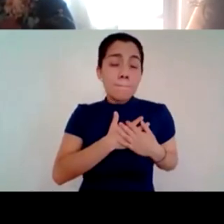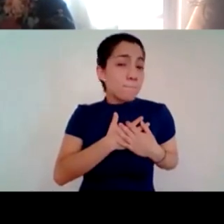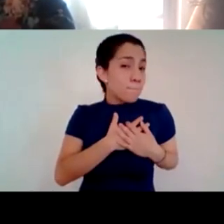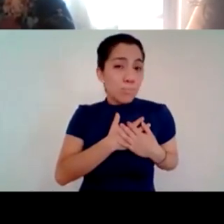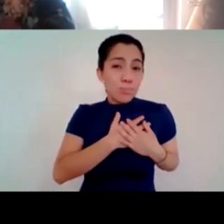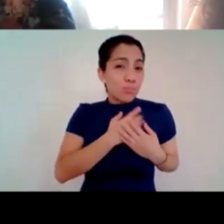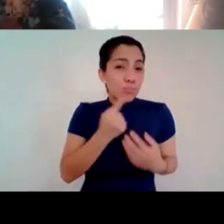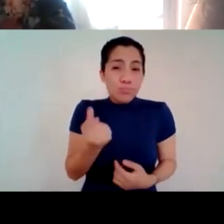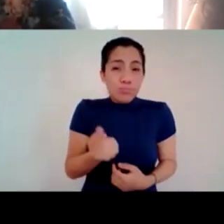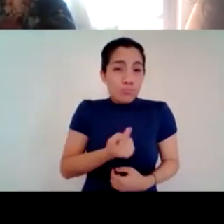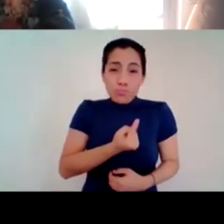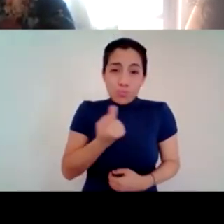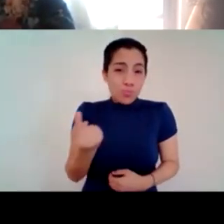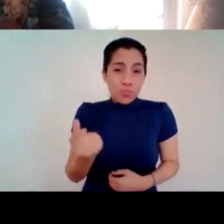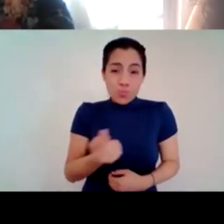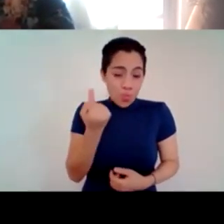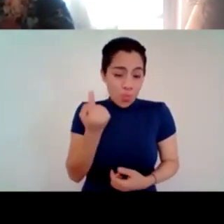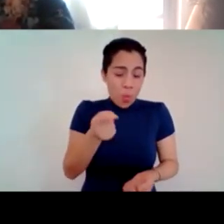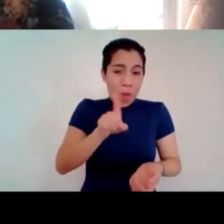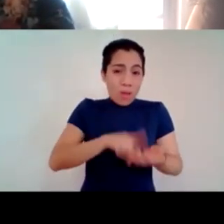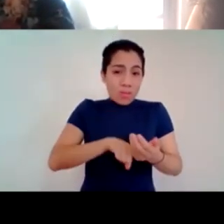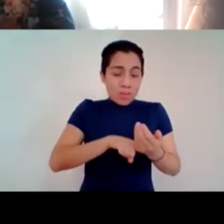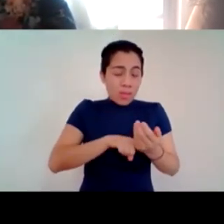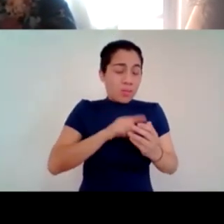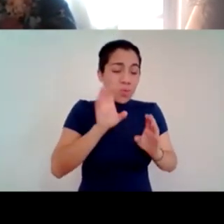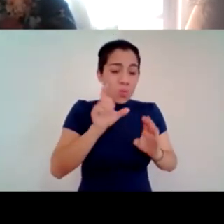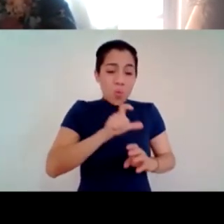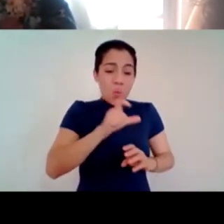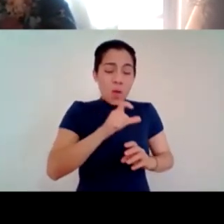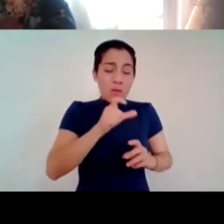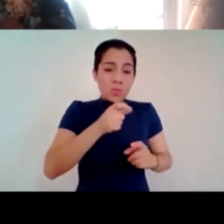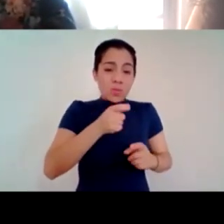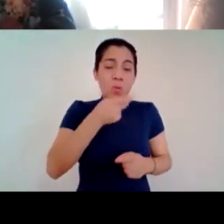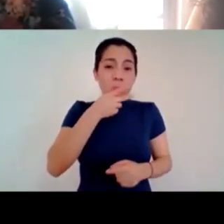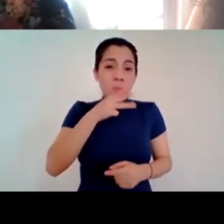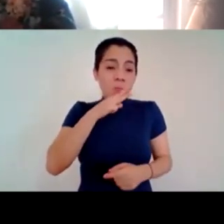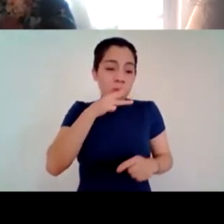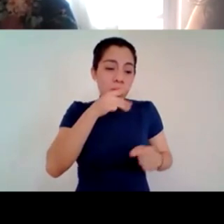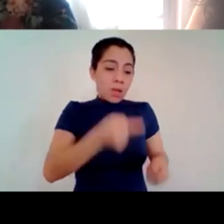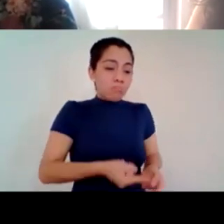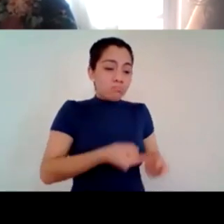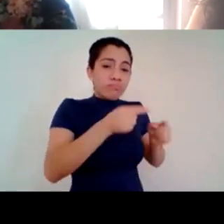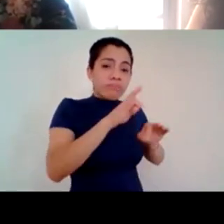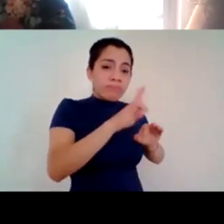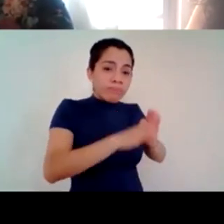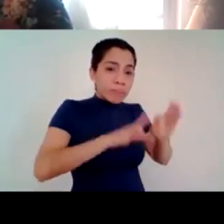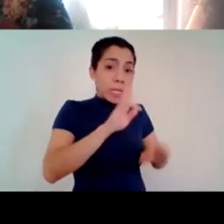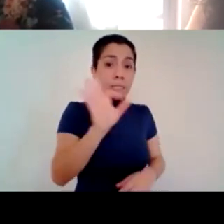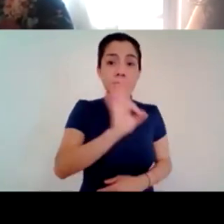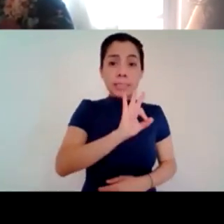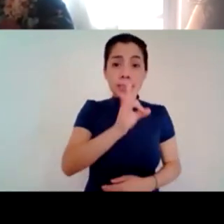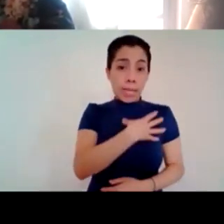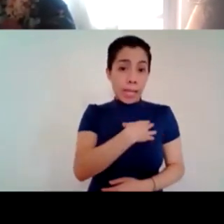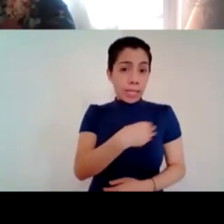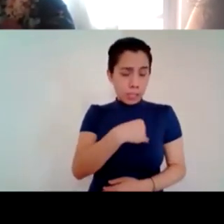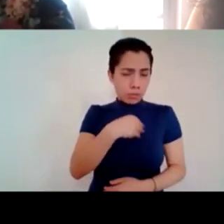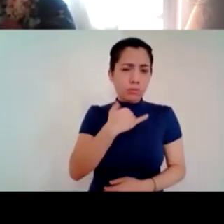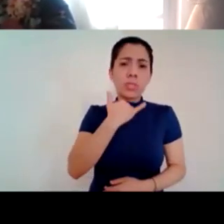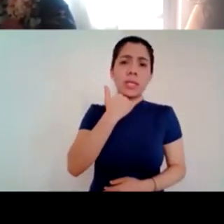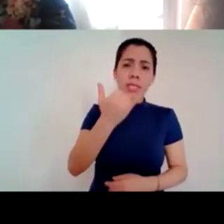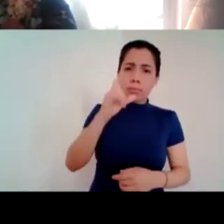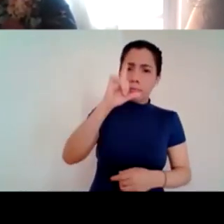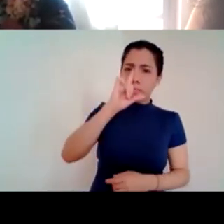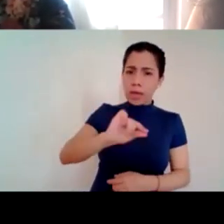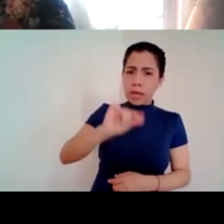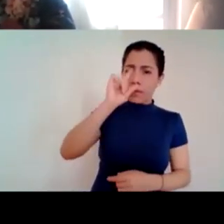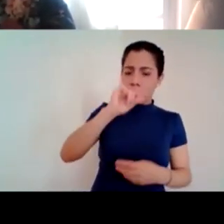que está que subyace a la crianza con ternura y que te vas a equivocar pero ese es el estrato el sustrato que tenemos que